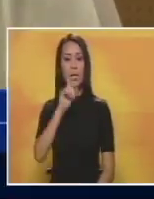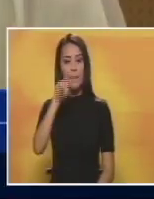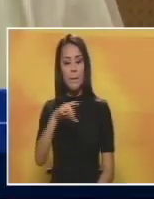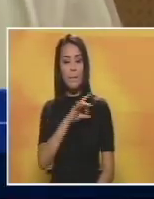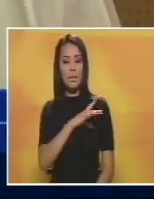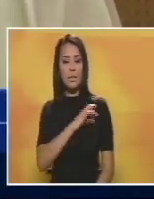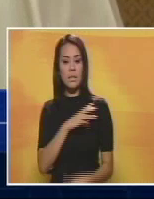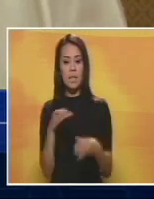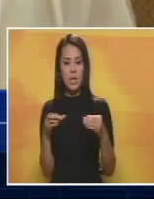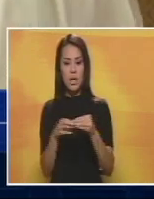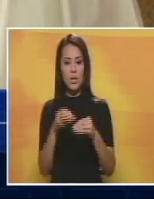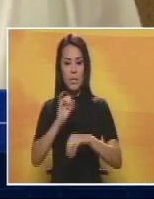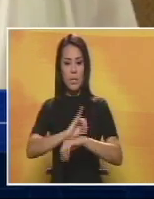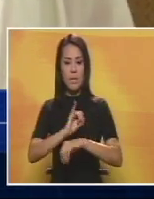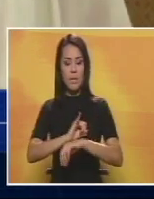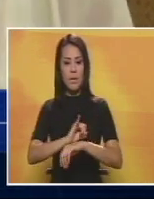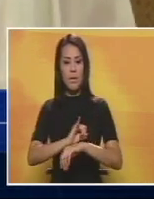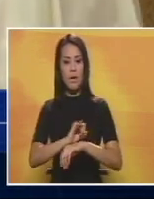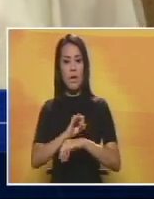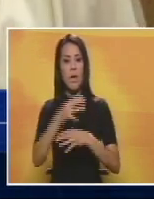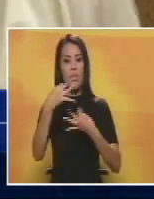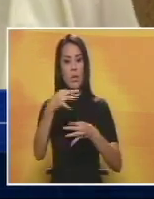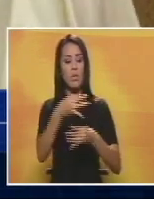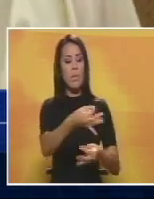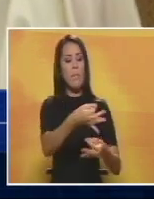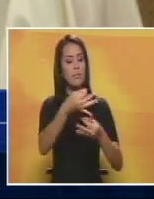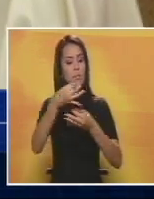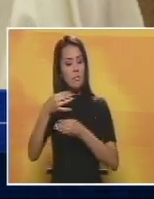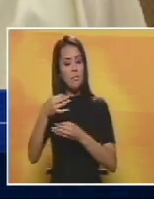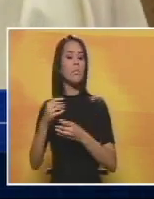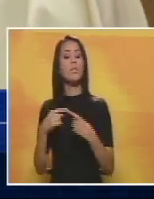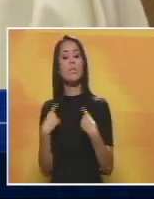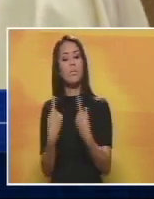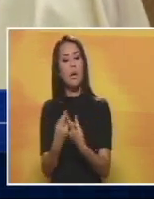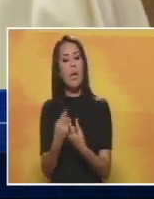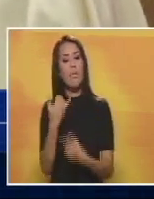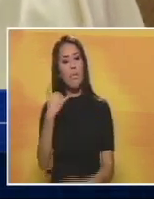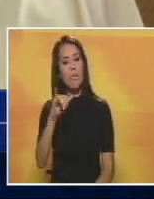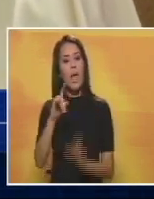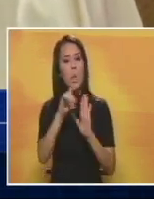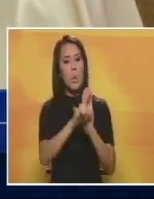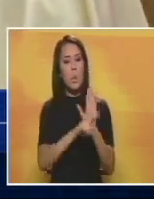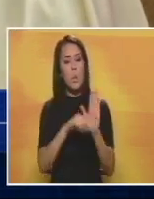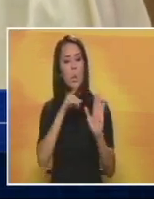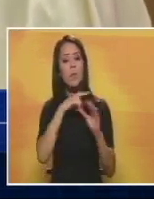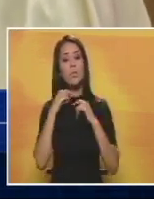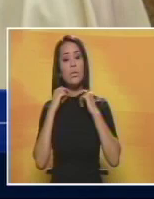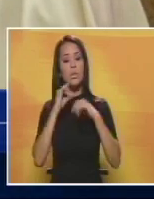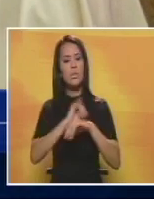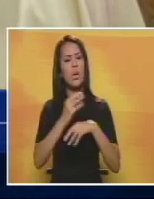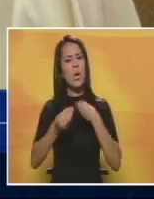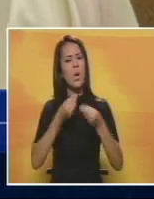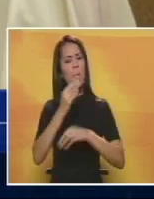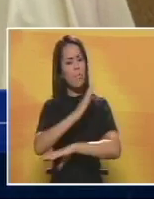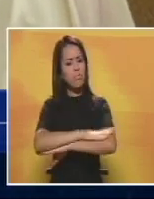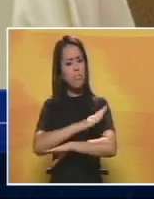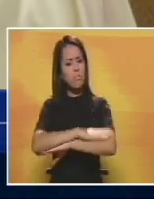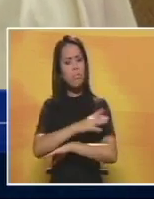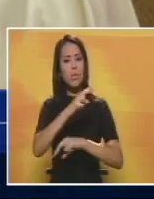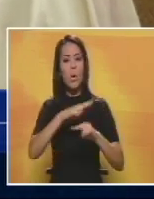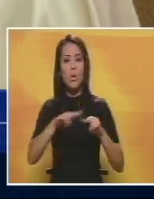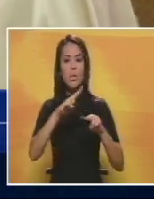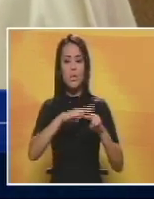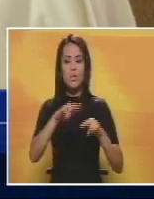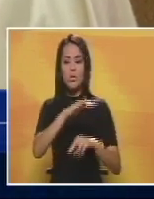la Conferencia Episcopal retiró un documento del Arzobispado de Santiago donde se indicaba a los sacerdotes cómo actuar con niños y que